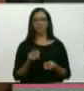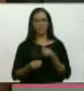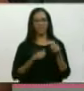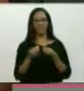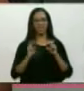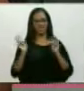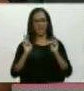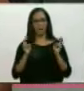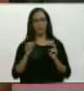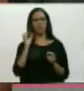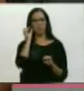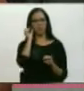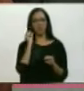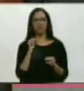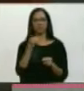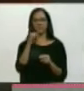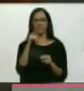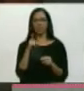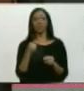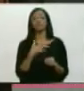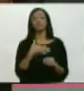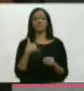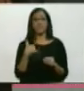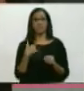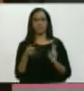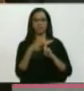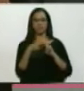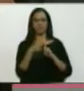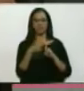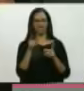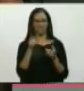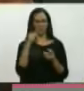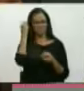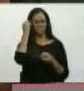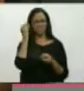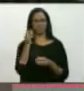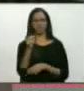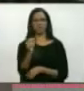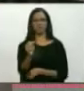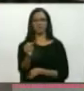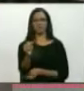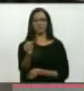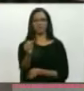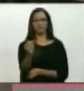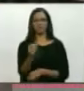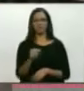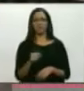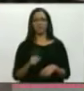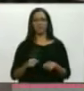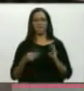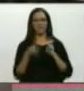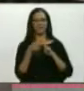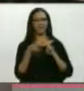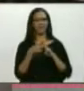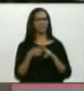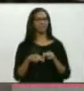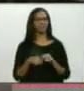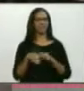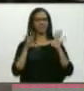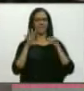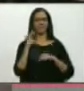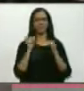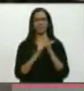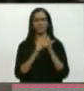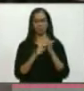tema, el caso Merlano en ZK. Quiero proponer una etiqueta, pero le estoy dando la vuelta todavía. Pero ya va, ¿sabes qué se sugiere? De aquí unos 15 minutos sale. Vamos a posicionar